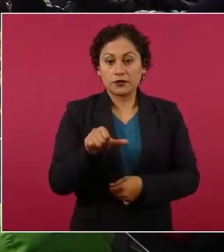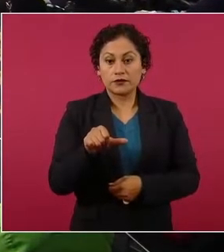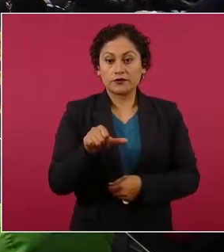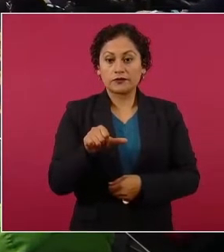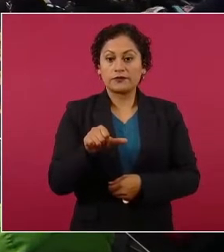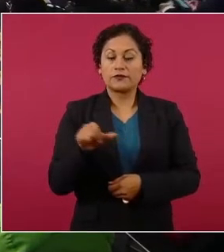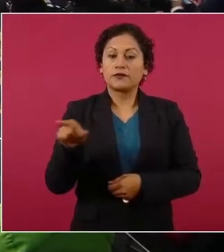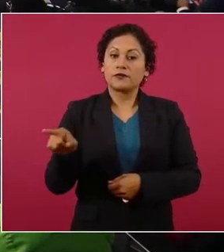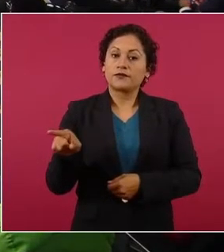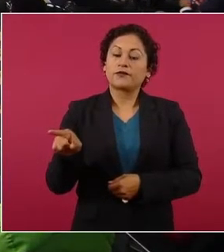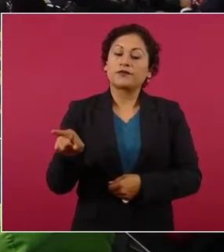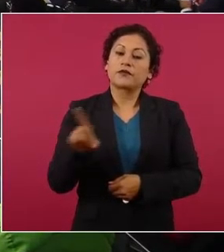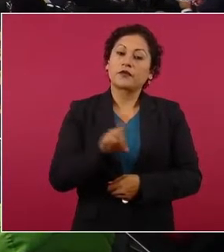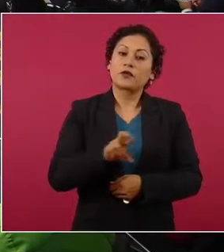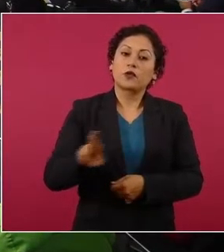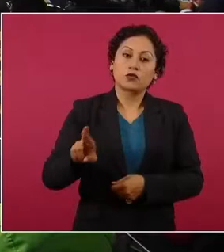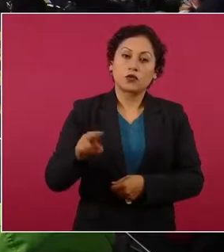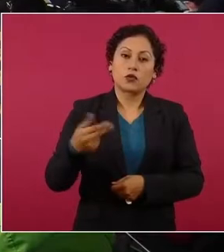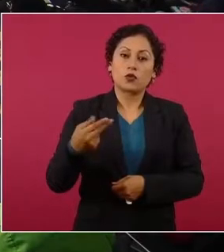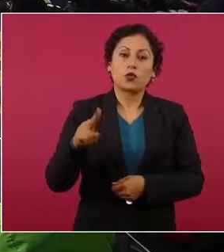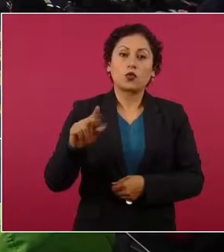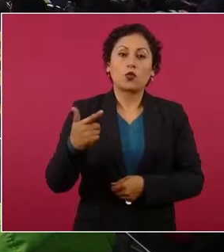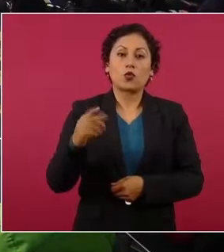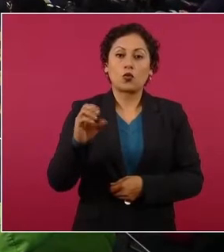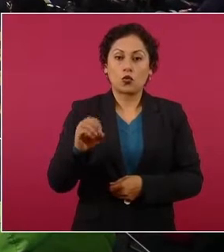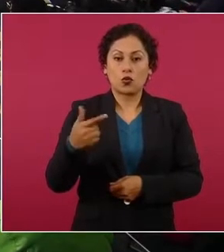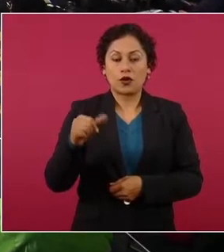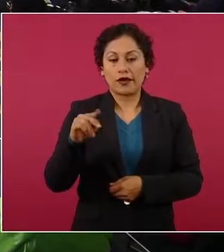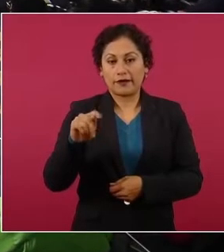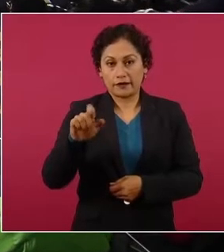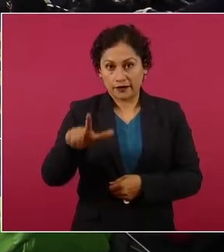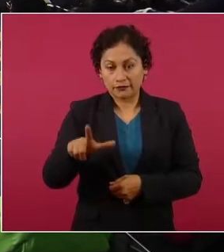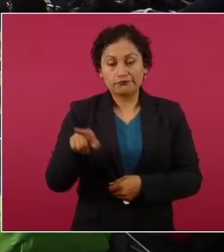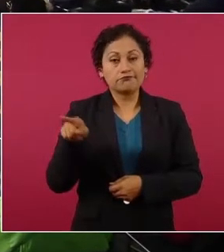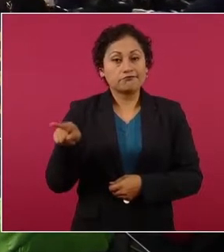el doctor Hugo para